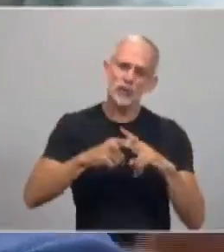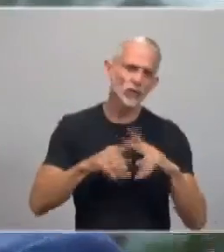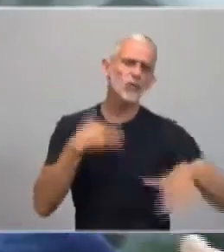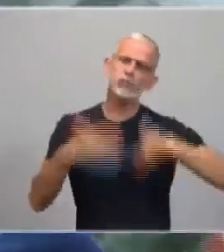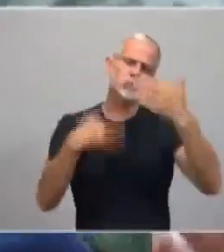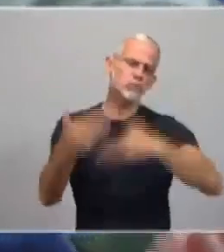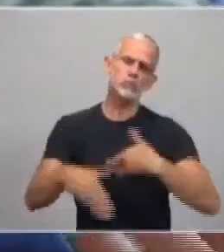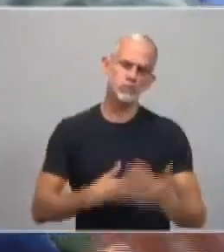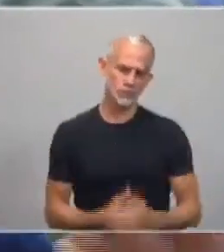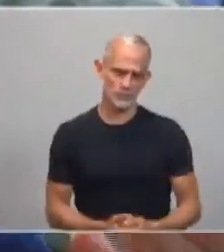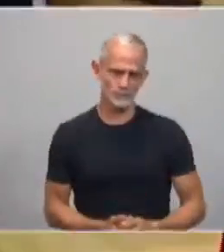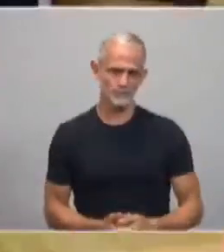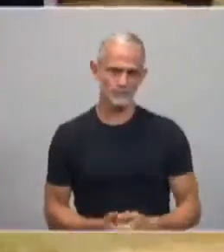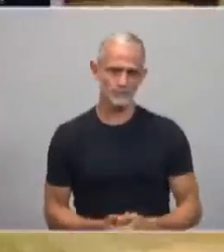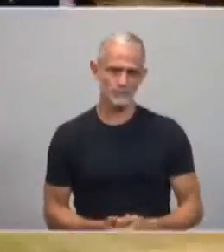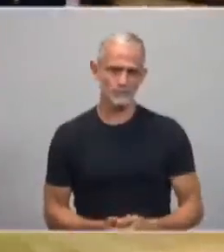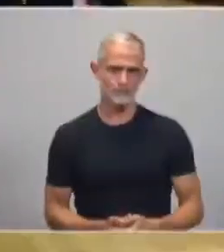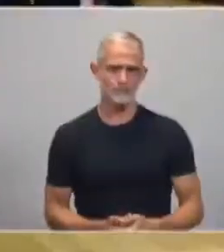tecnológico.